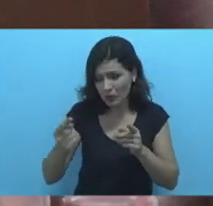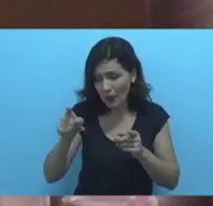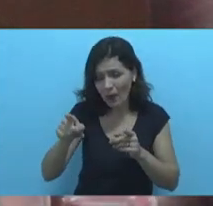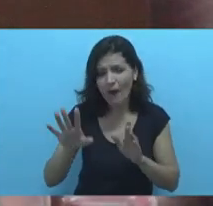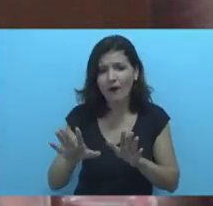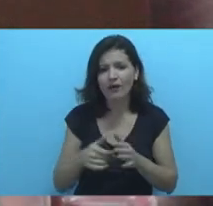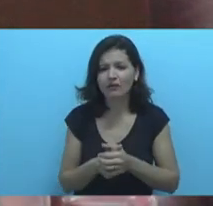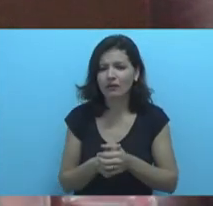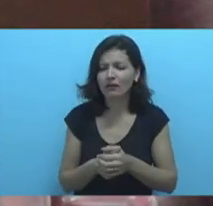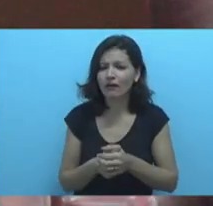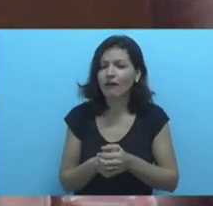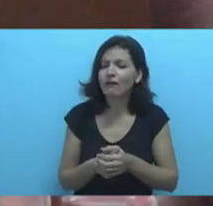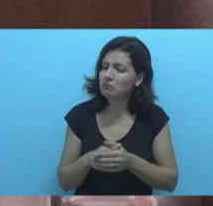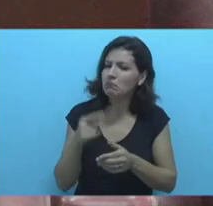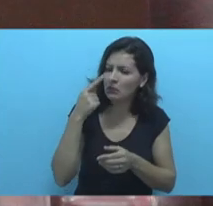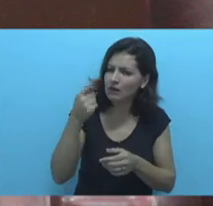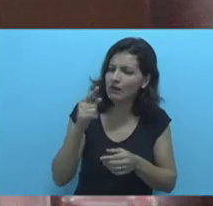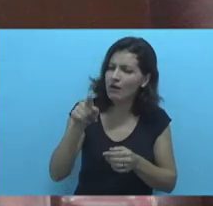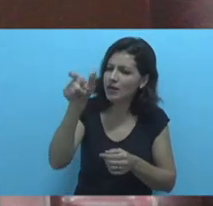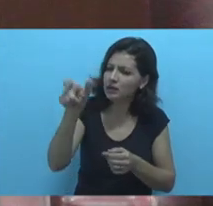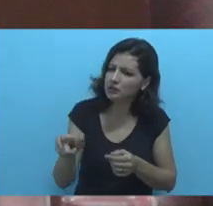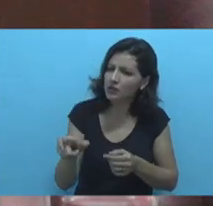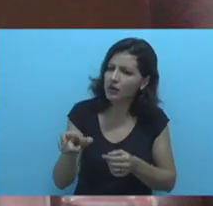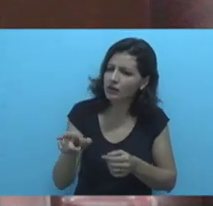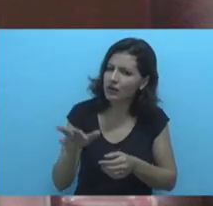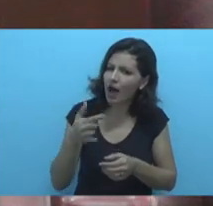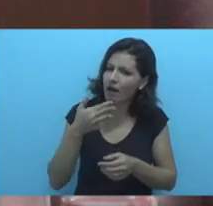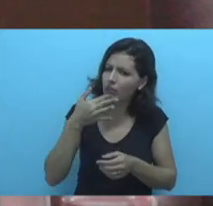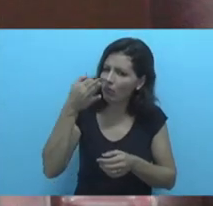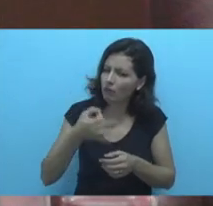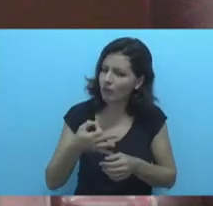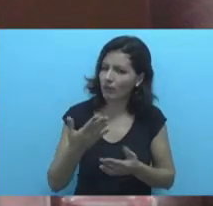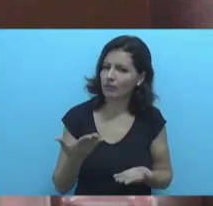que era un tipo de palabra, un tipo que,